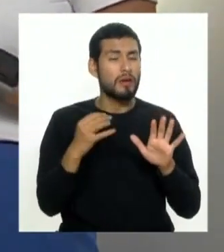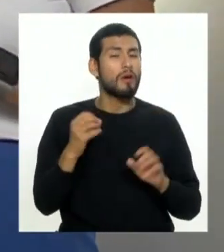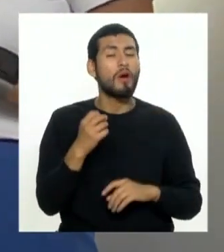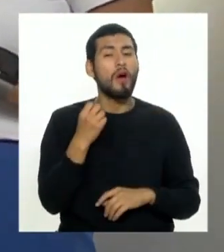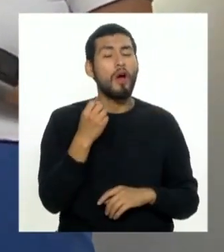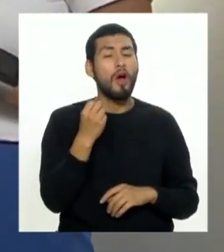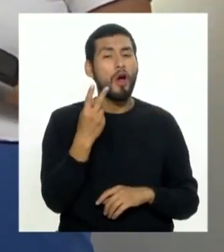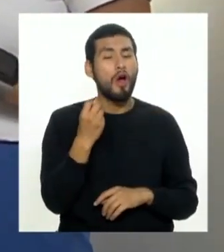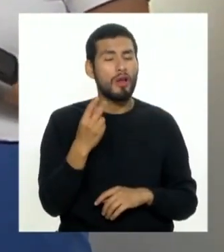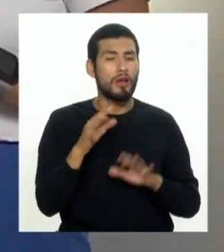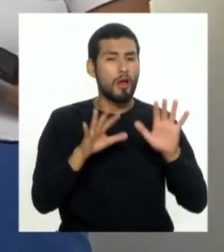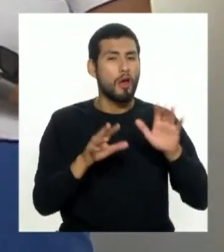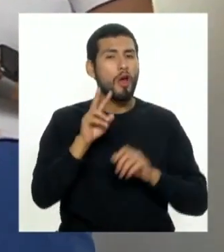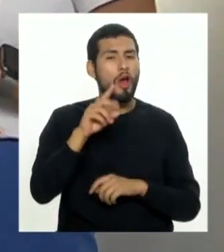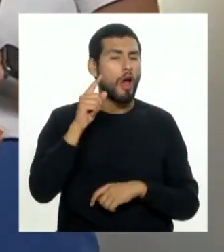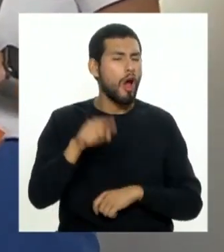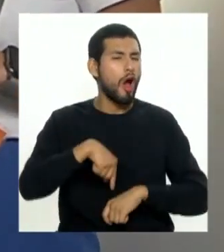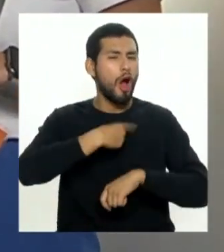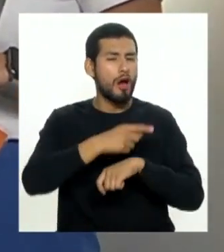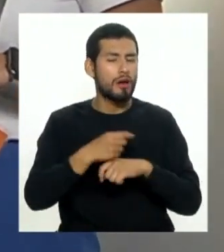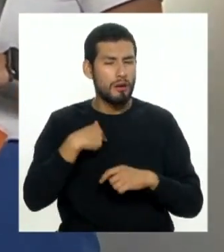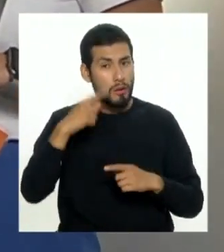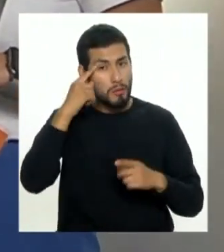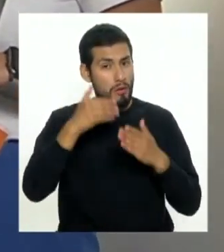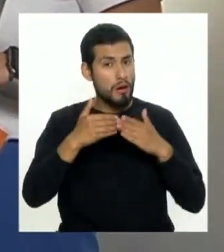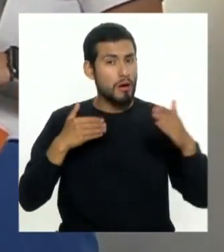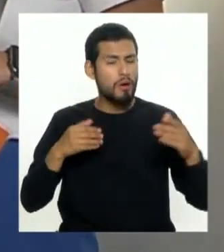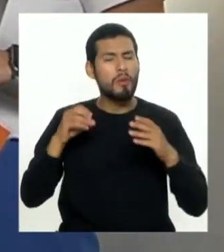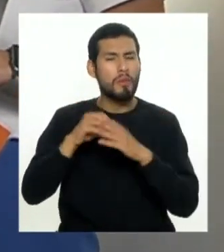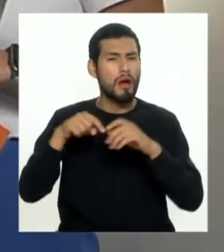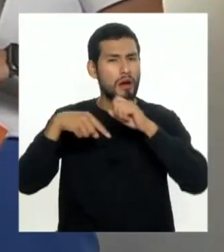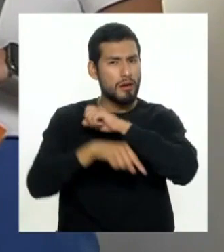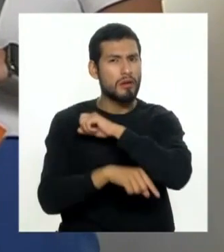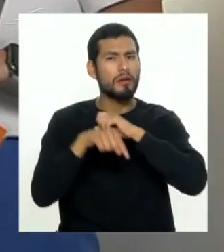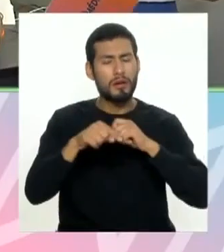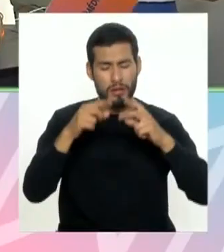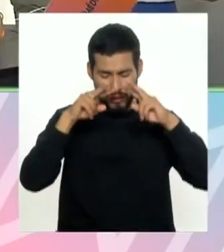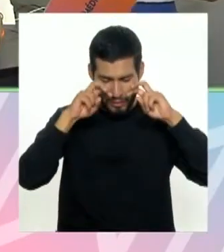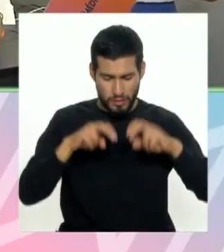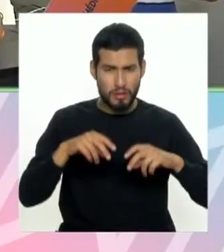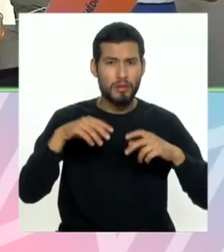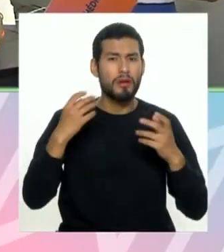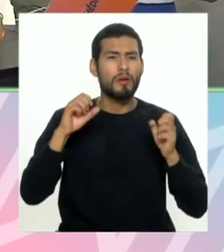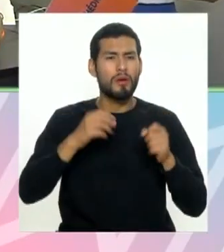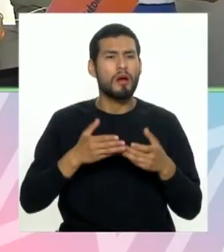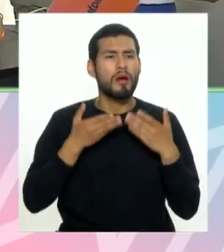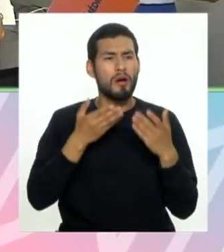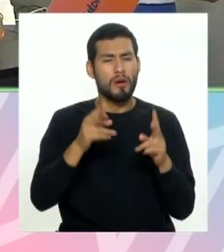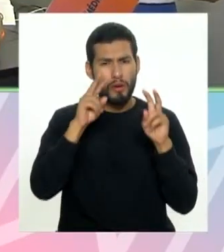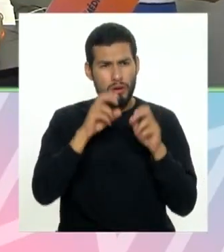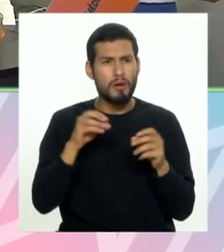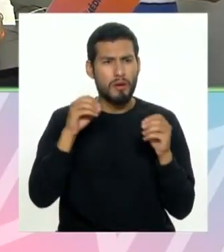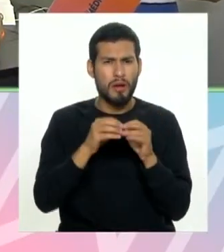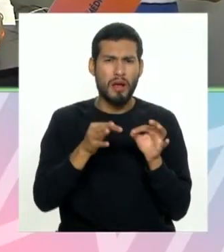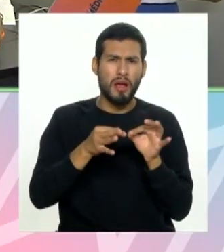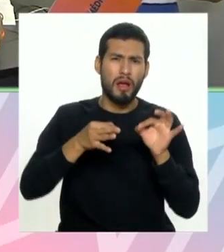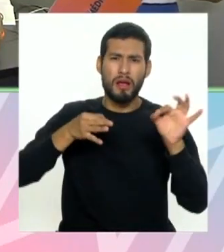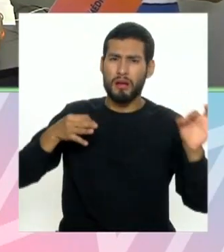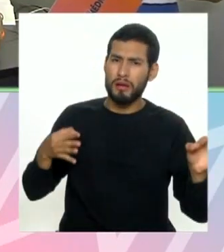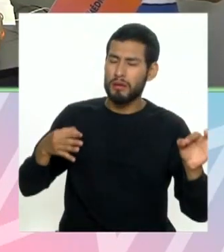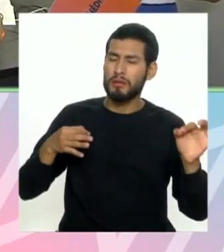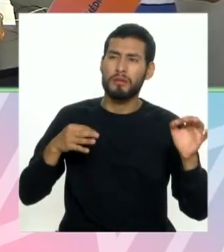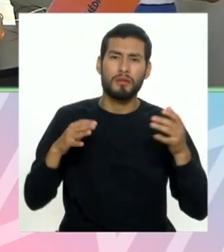horas, estamos proyectándonos a avanzar a un centro avanzado de epilepsia en el cual podamos hacer estudios más